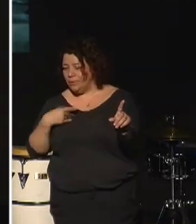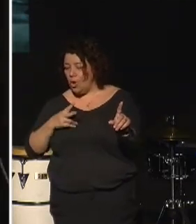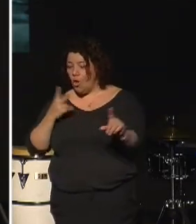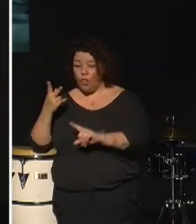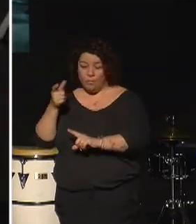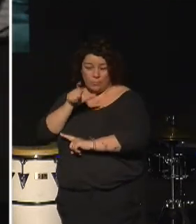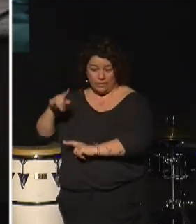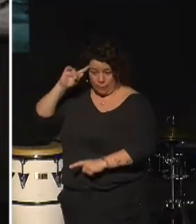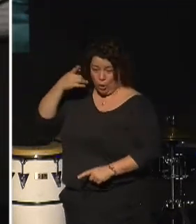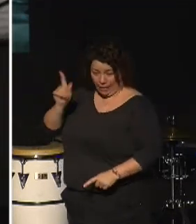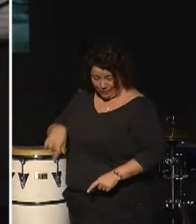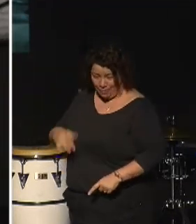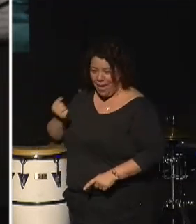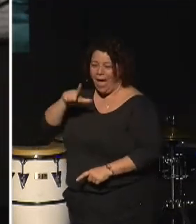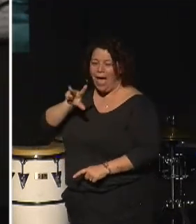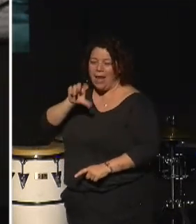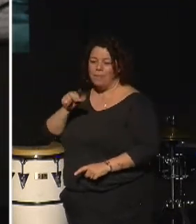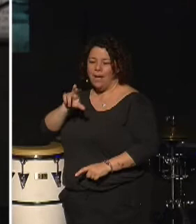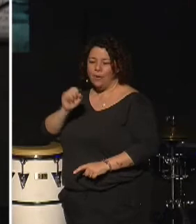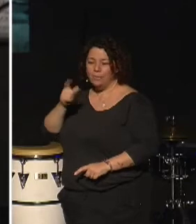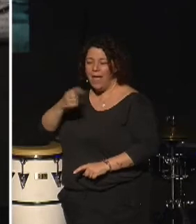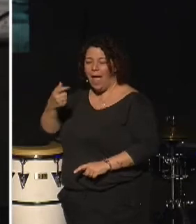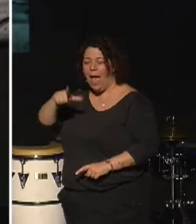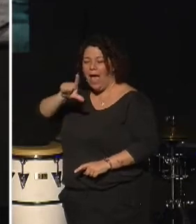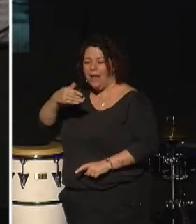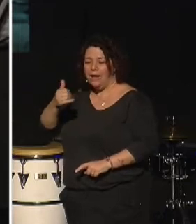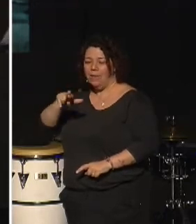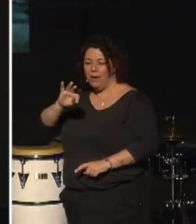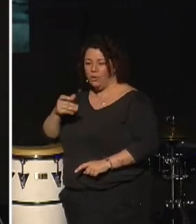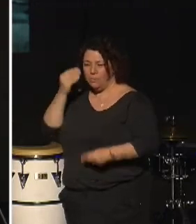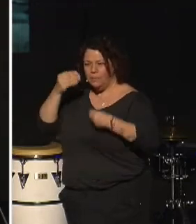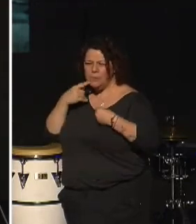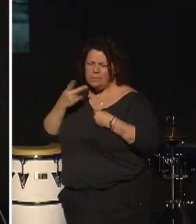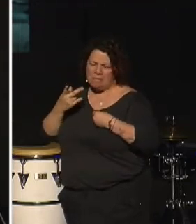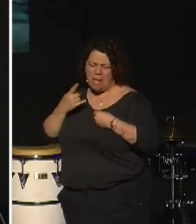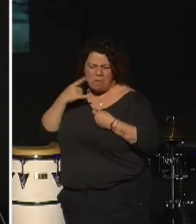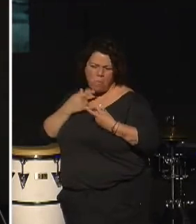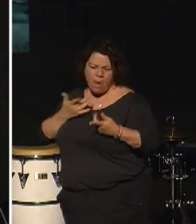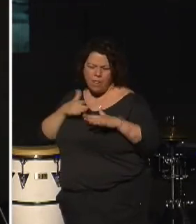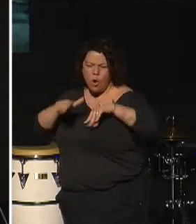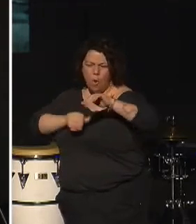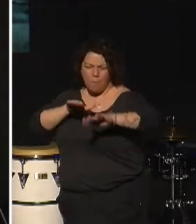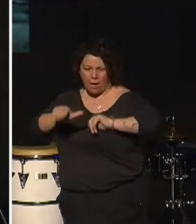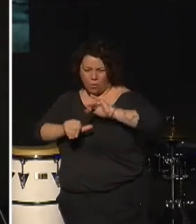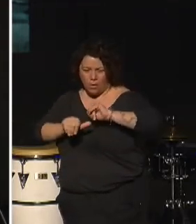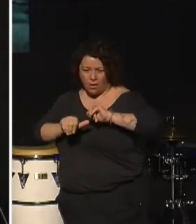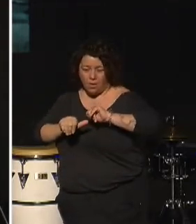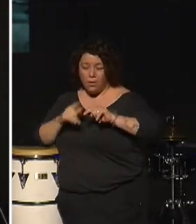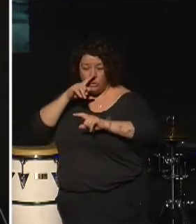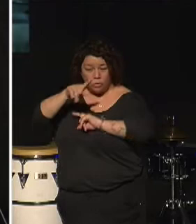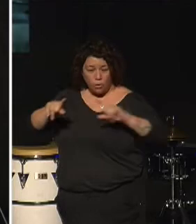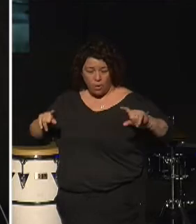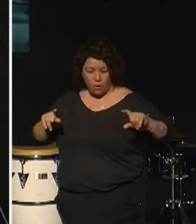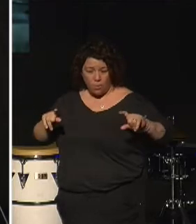dos locos, que son Álvaro y Alberto, y decidimos presentarnos a una convocatoria que presenta todo el